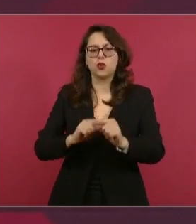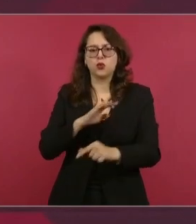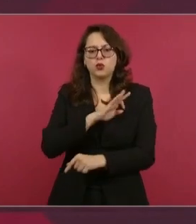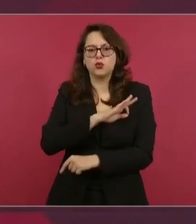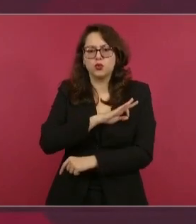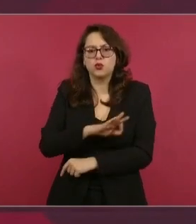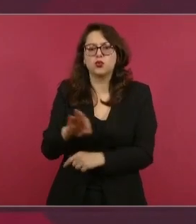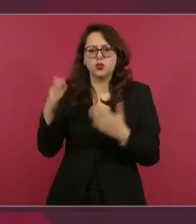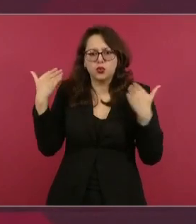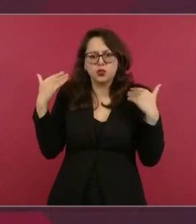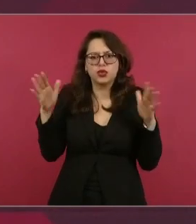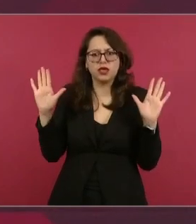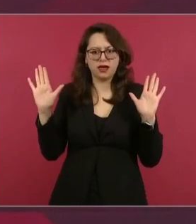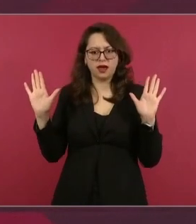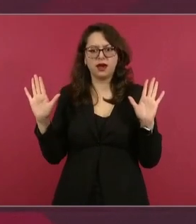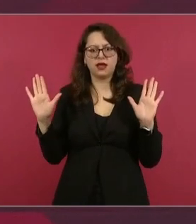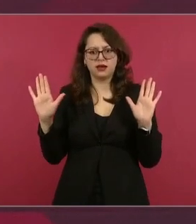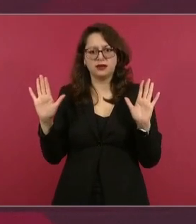Hay una